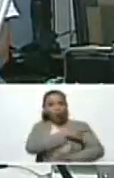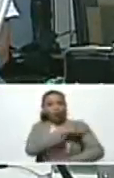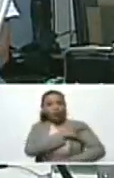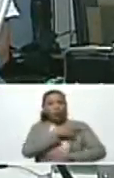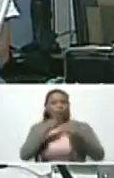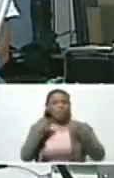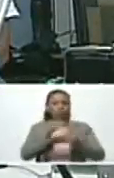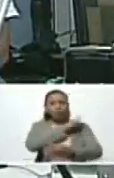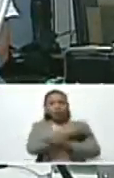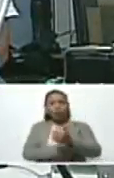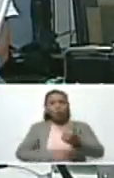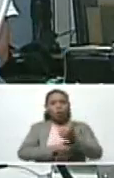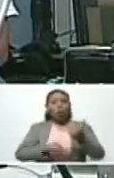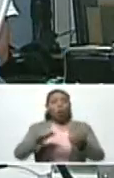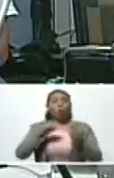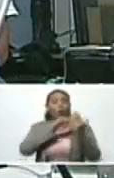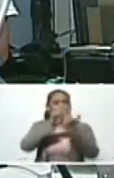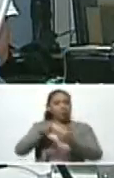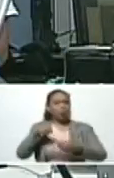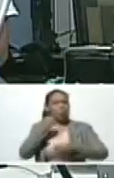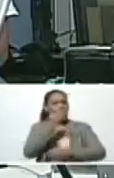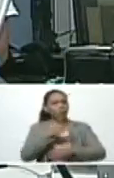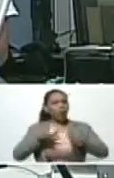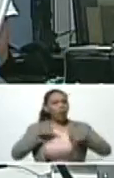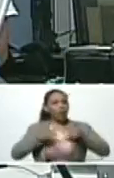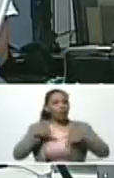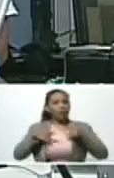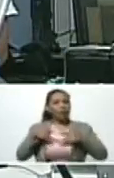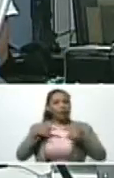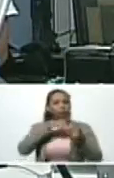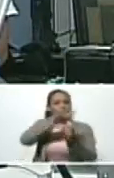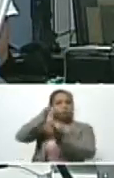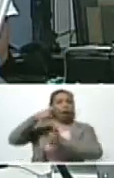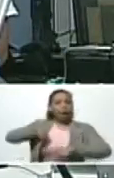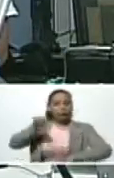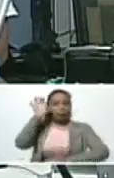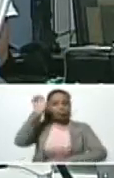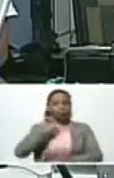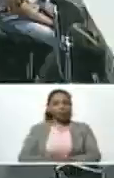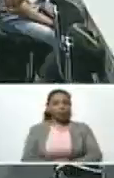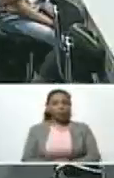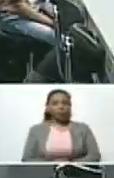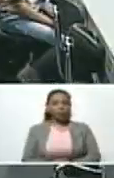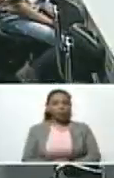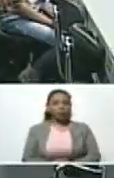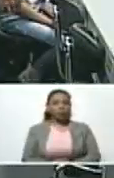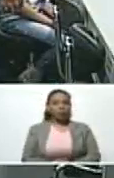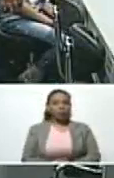para fortalecer el conocimiento en cuanto a las actividades espaciales en nuestro país.